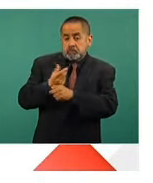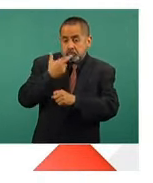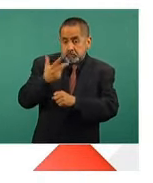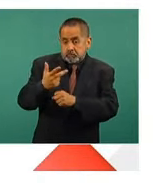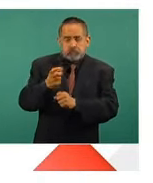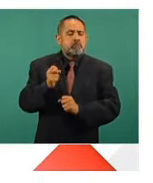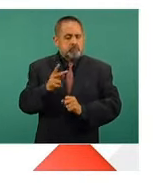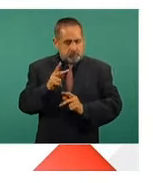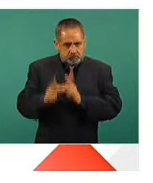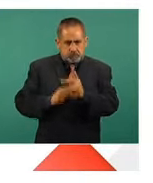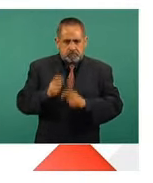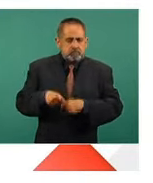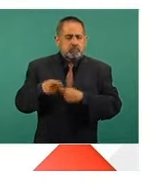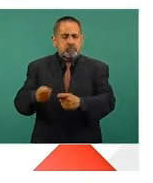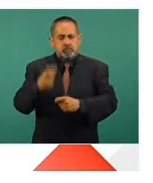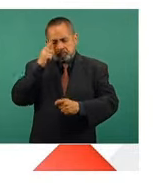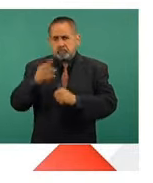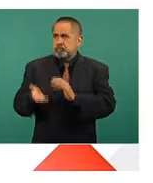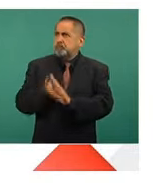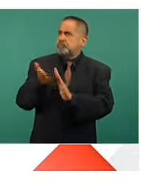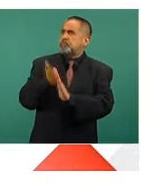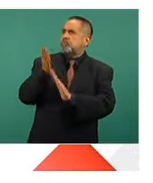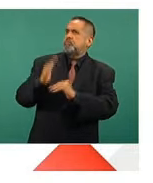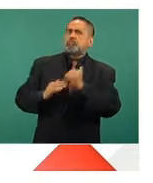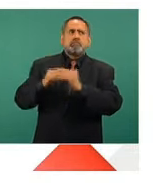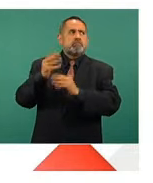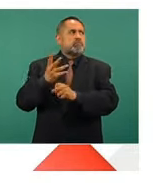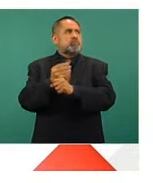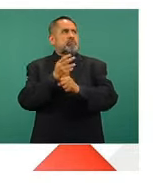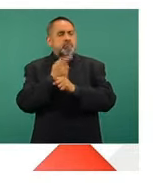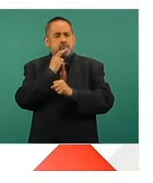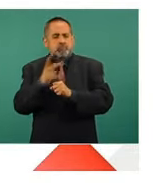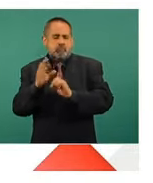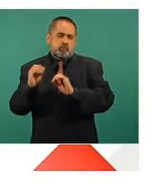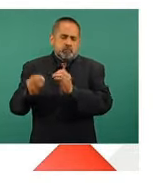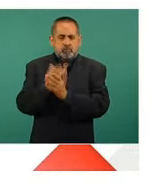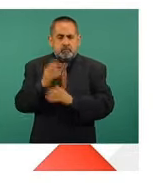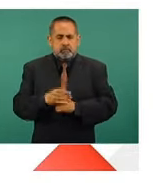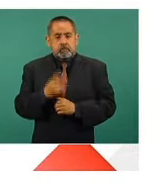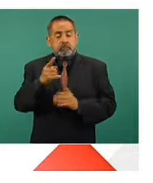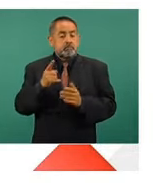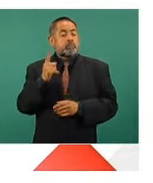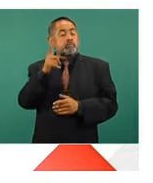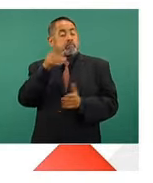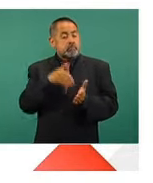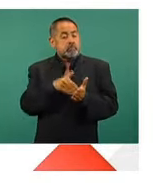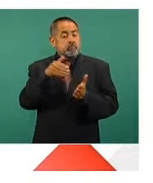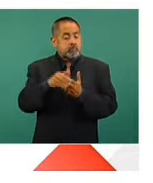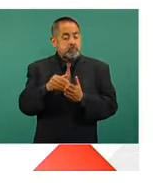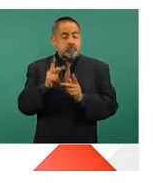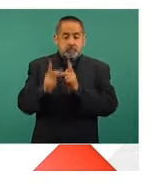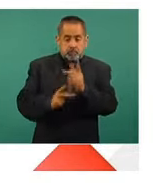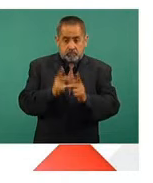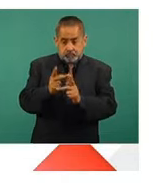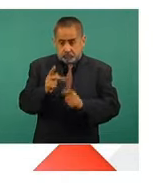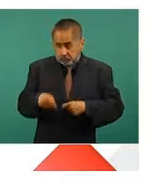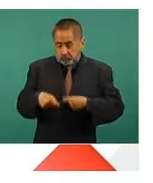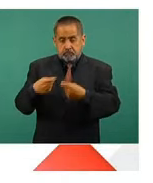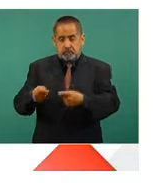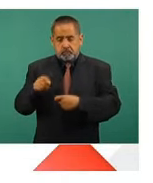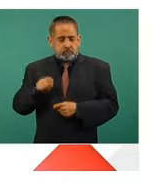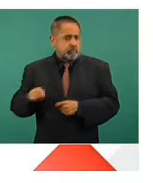mejorarla o para construir una nueva. Y por eso mismo se han otorgado 1 millón de créditos a los trabajadores de México,